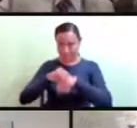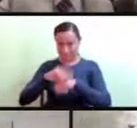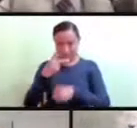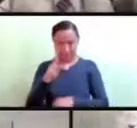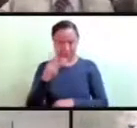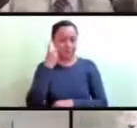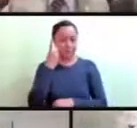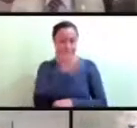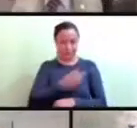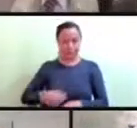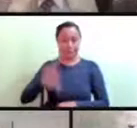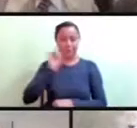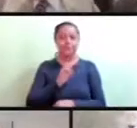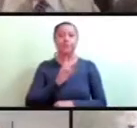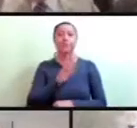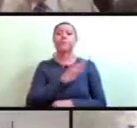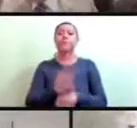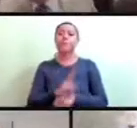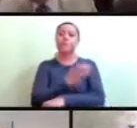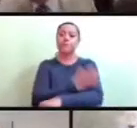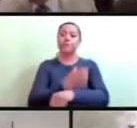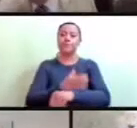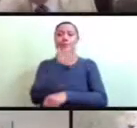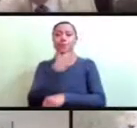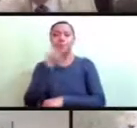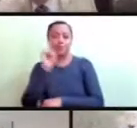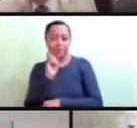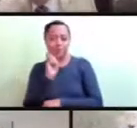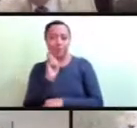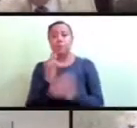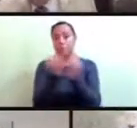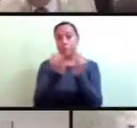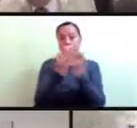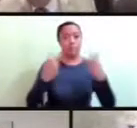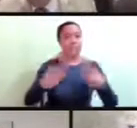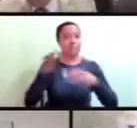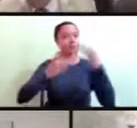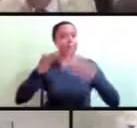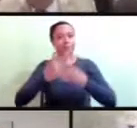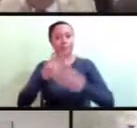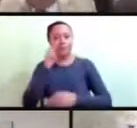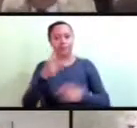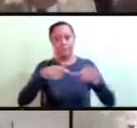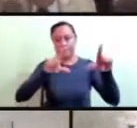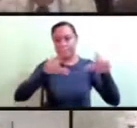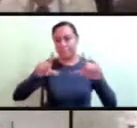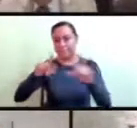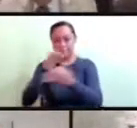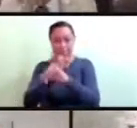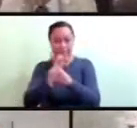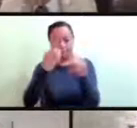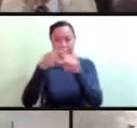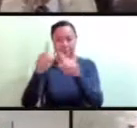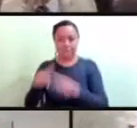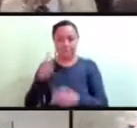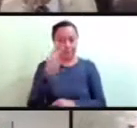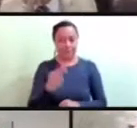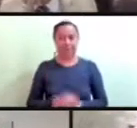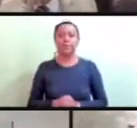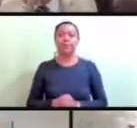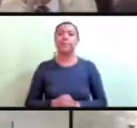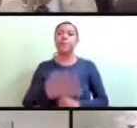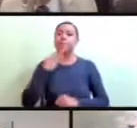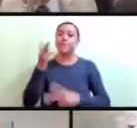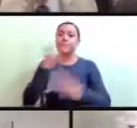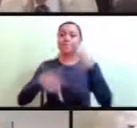y compañeros y a todas las personas que nos ven a través de las diversas plataformas. Doy la bienvenida a los representantes de los diversos tipos de